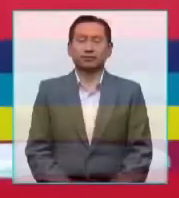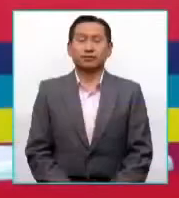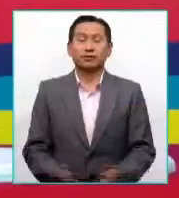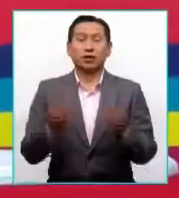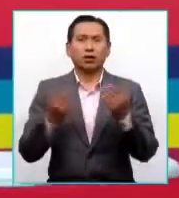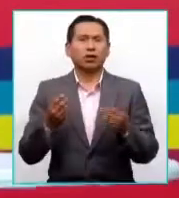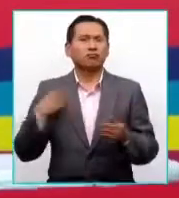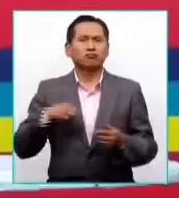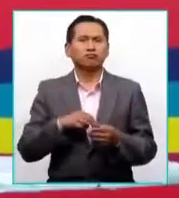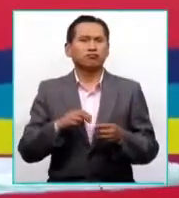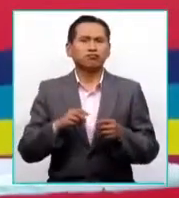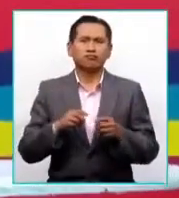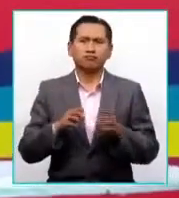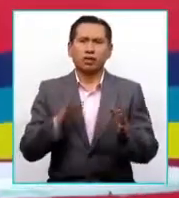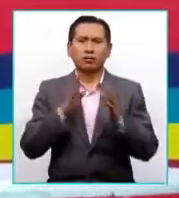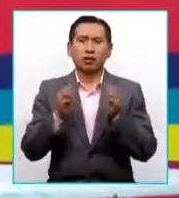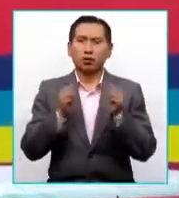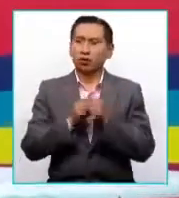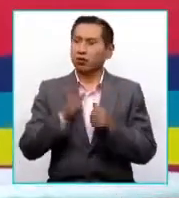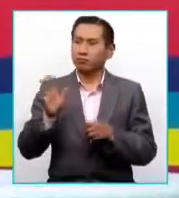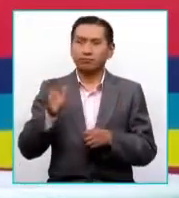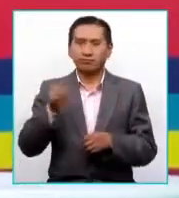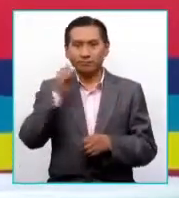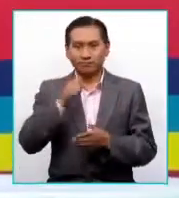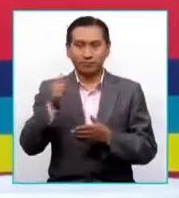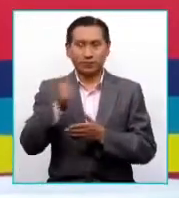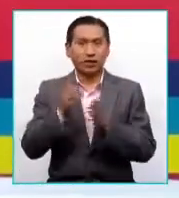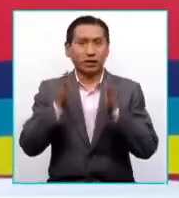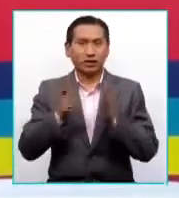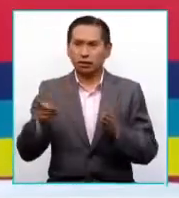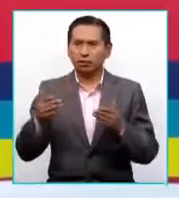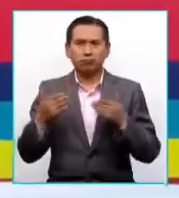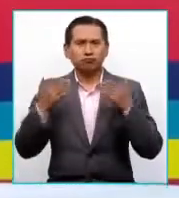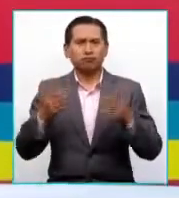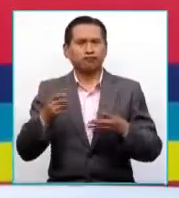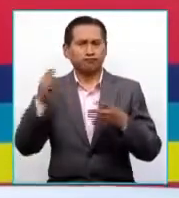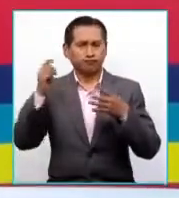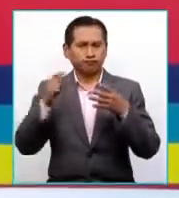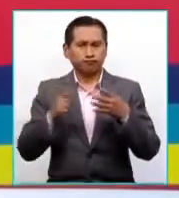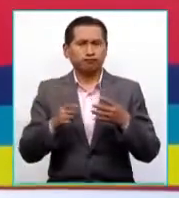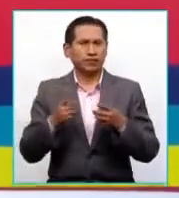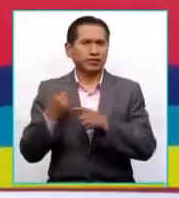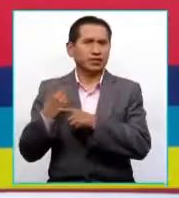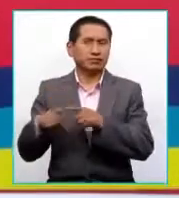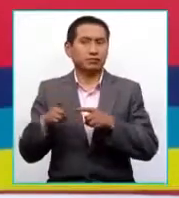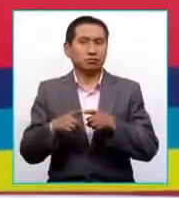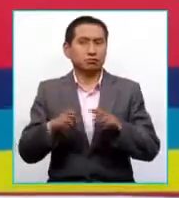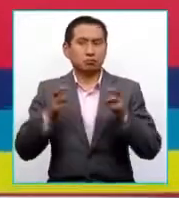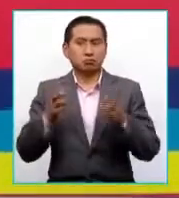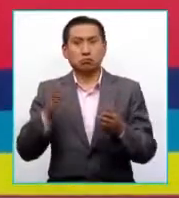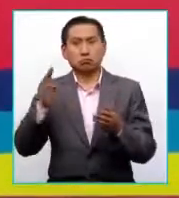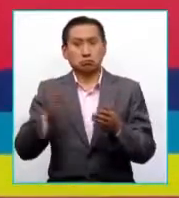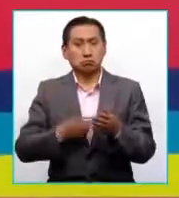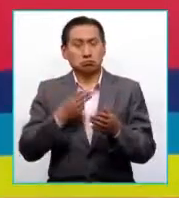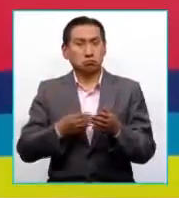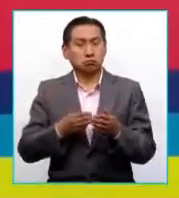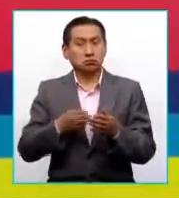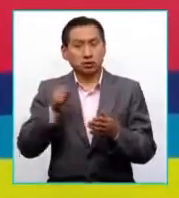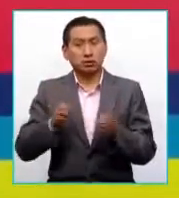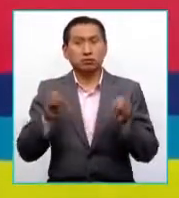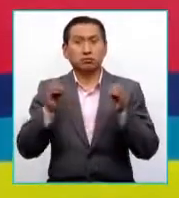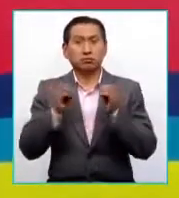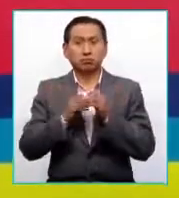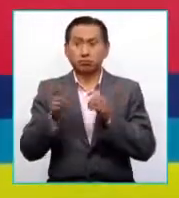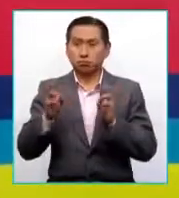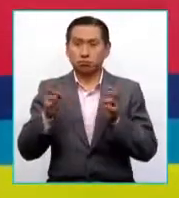Y vamos a conversar a continuación con una artista que lleva adelante varias facetas en este ámbito, no solo en el ámbito de la música, sino también en el ámbito